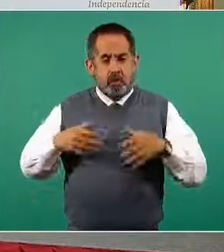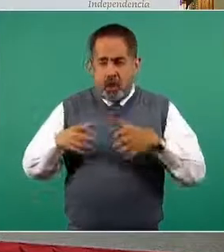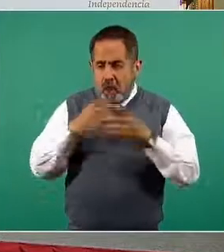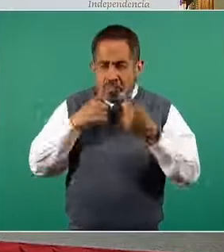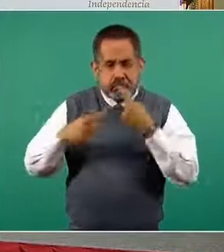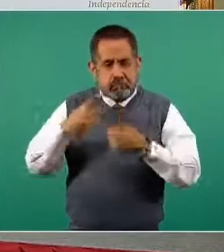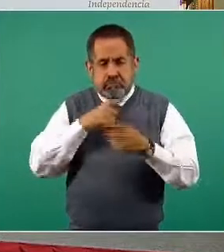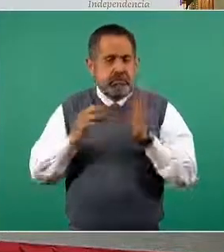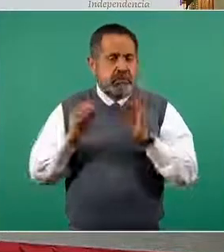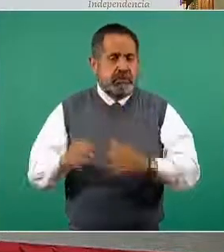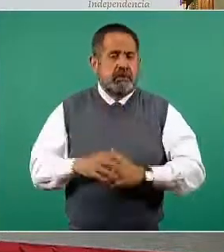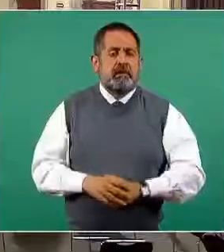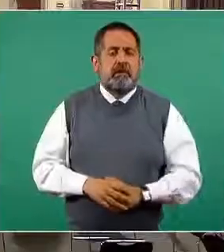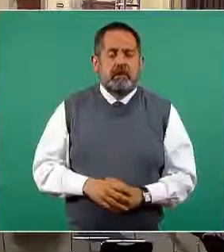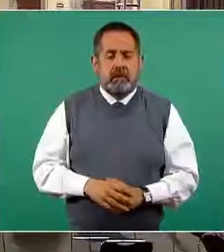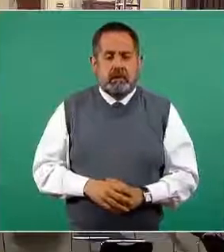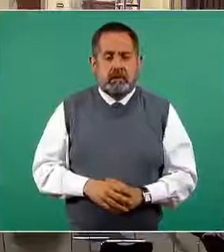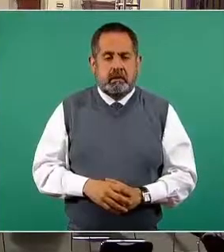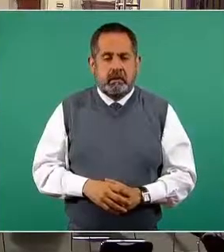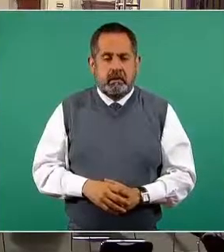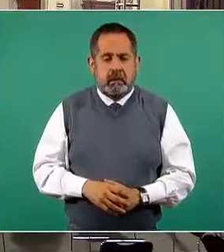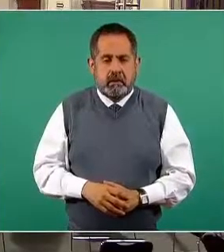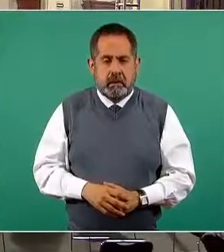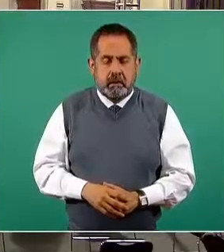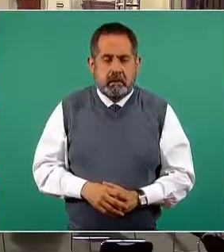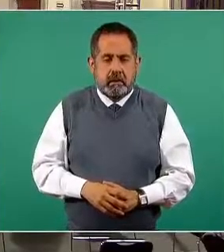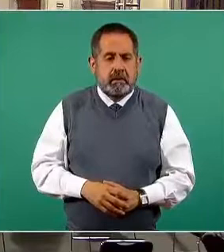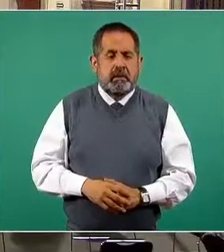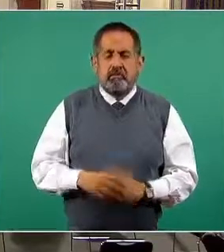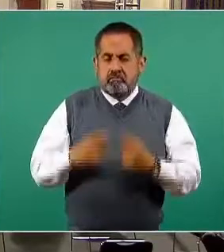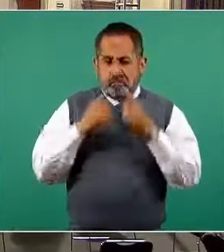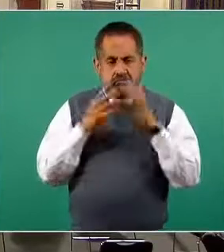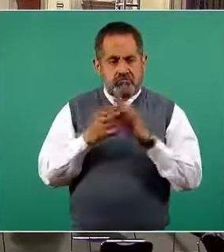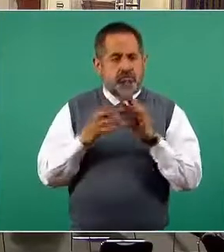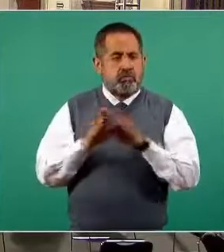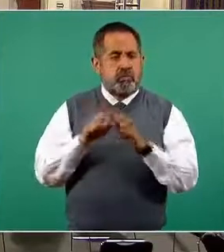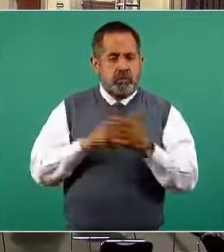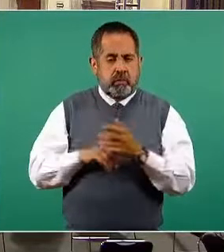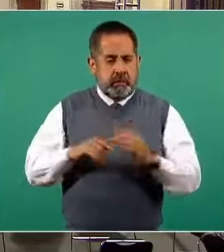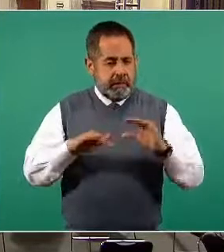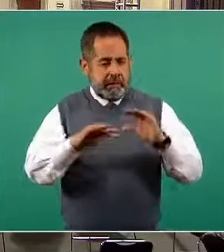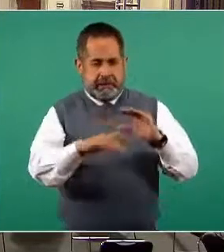ello. Okay. Nos han hecho llegar una liga